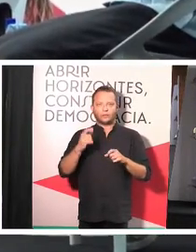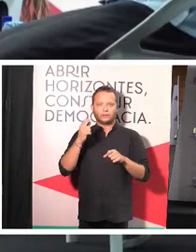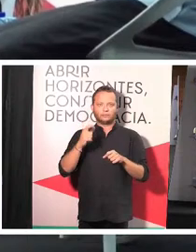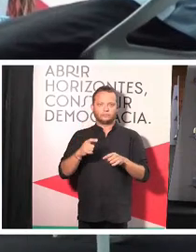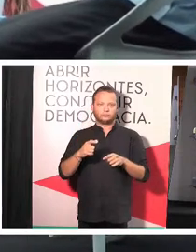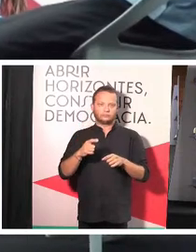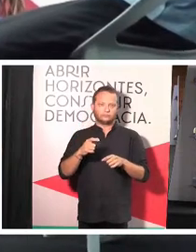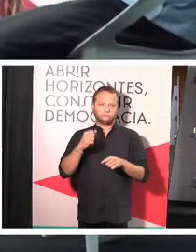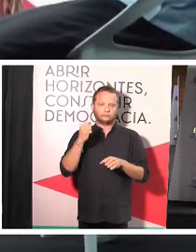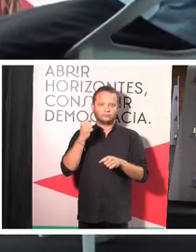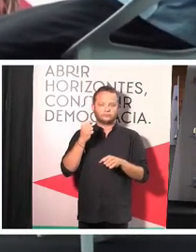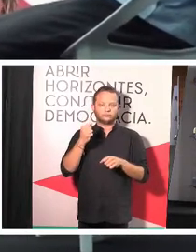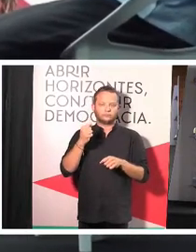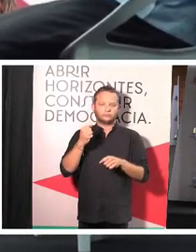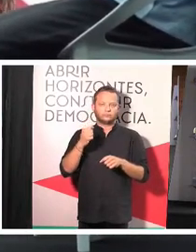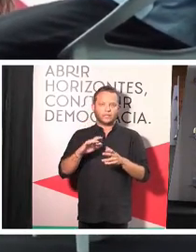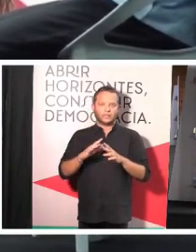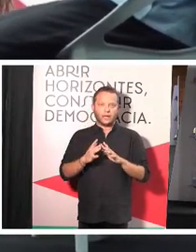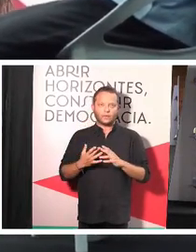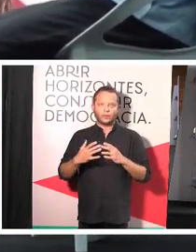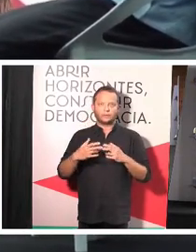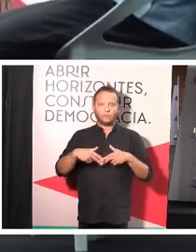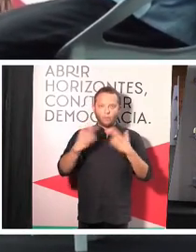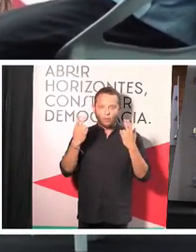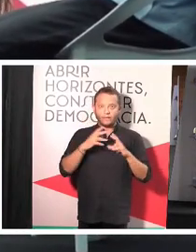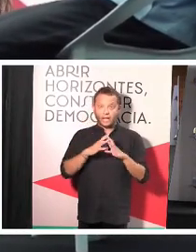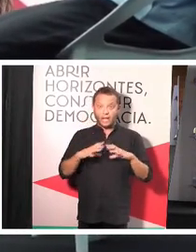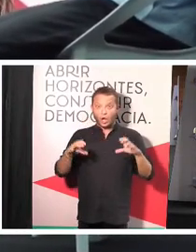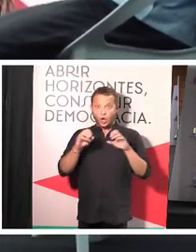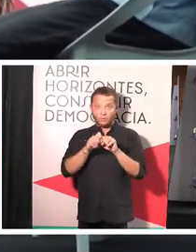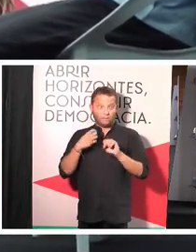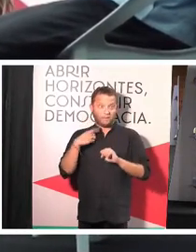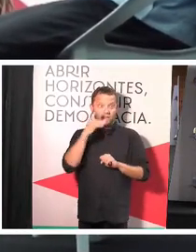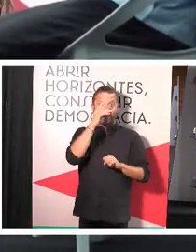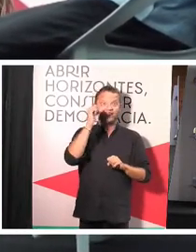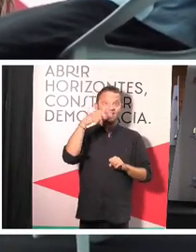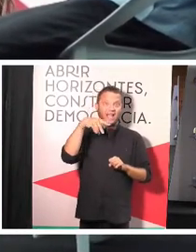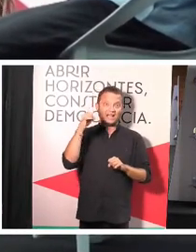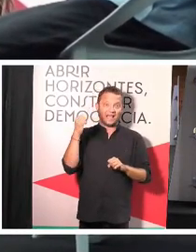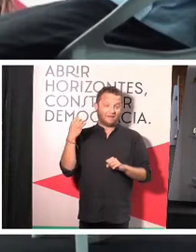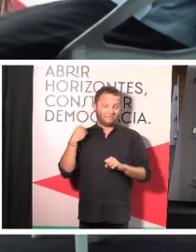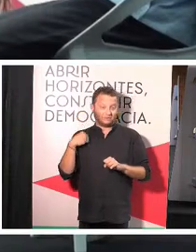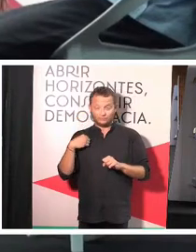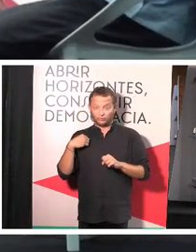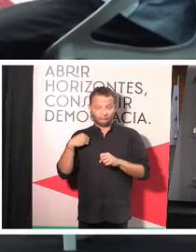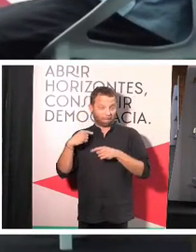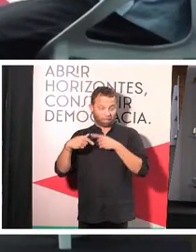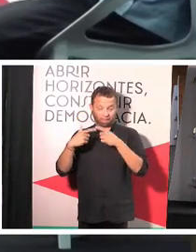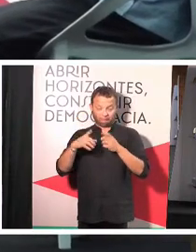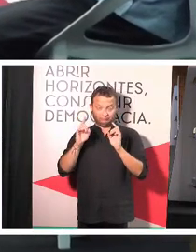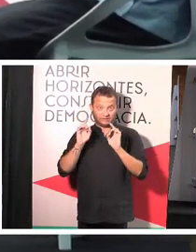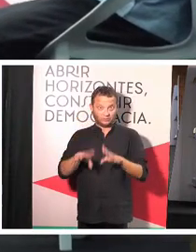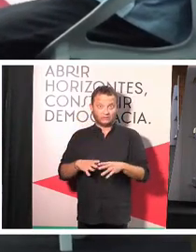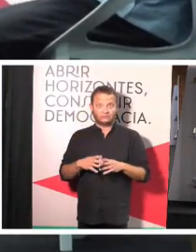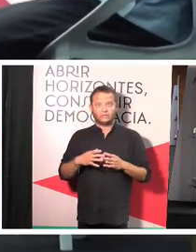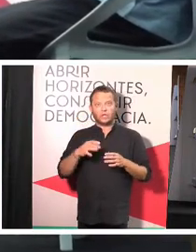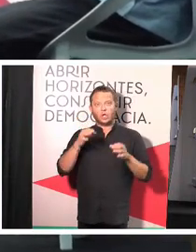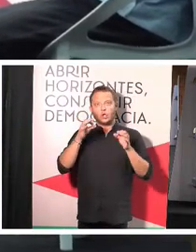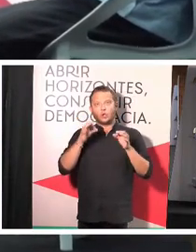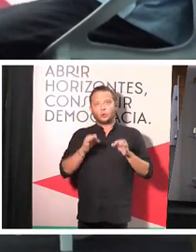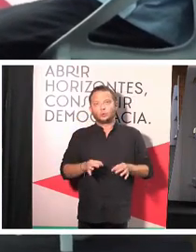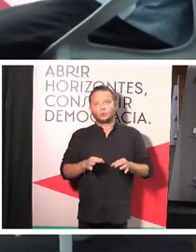Globo, Miguel Ferrer para entonces, que siguen la misma idea de Diana Morato. Y justo a las